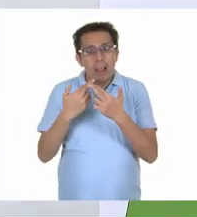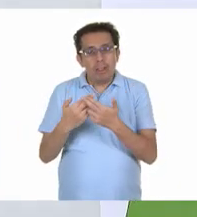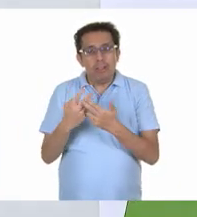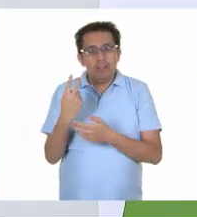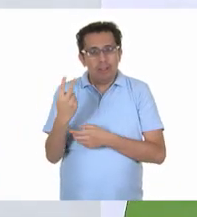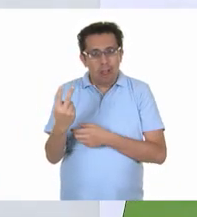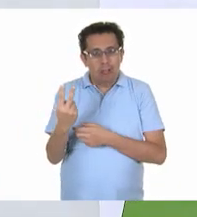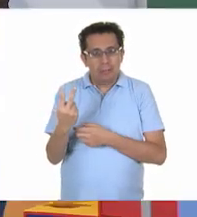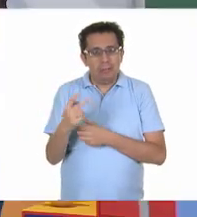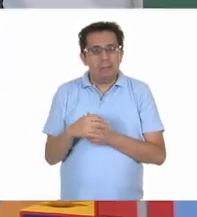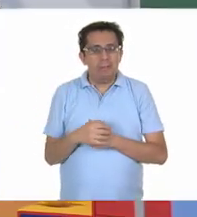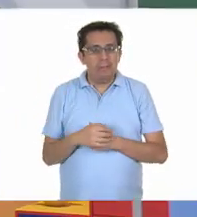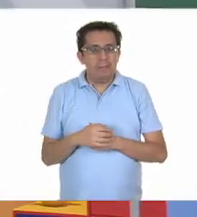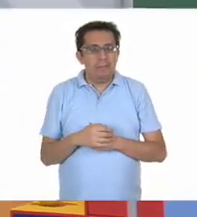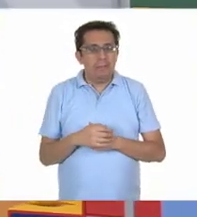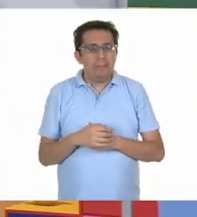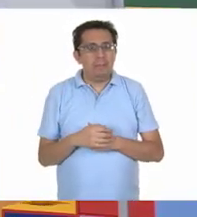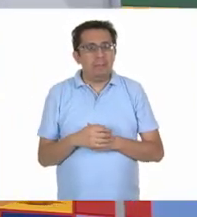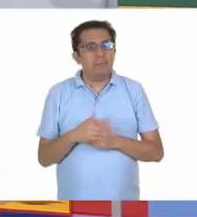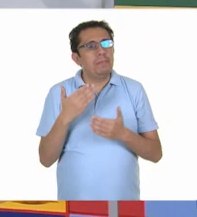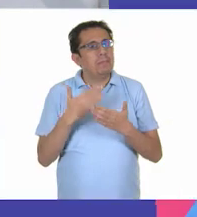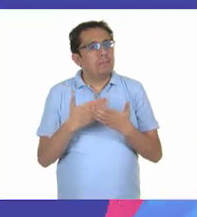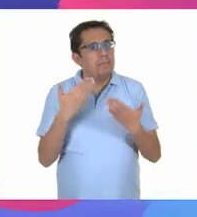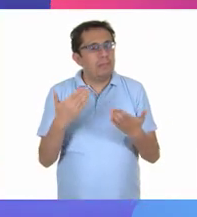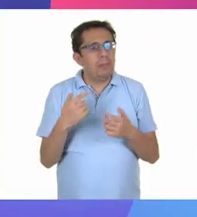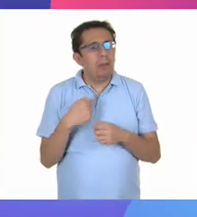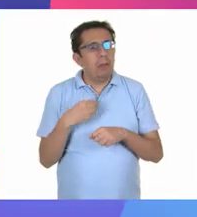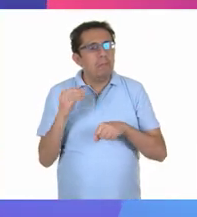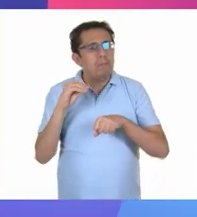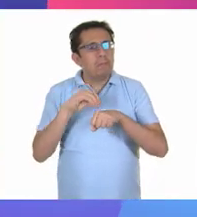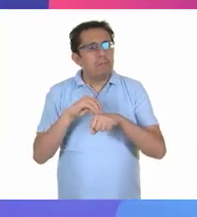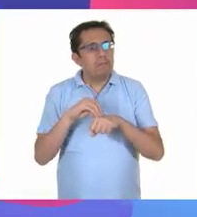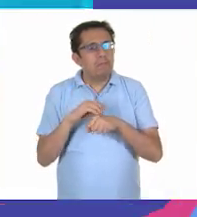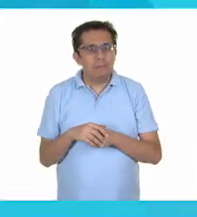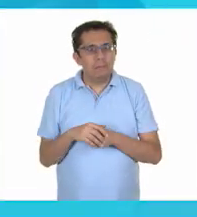Nos quedan dos figuras geométricas. Ahora voy a ponerlas, creo que...